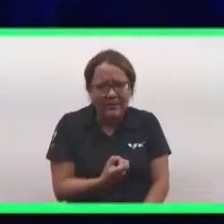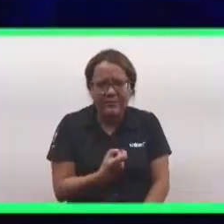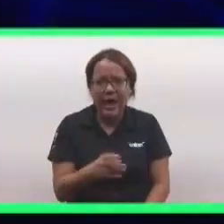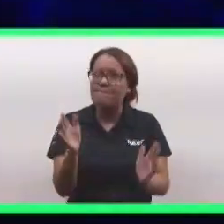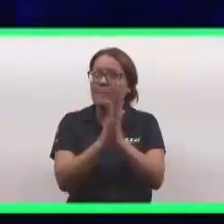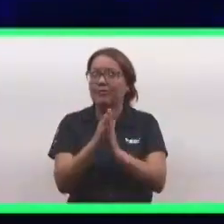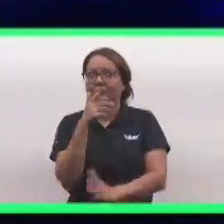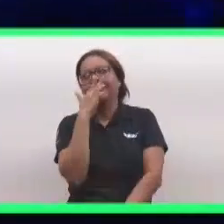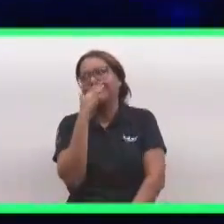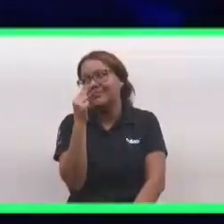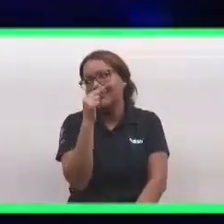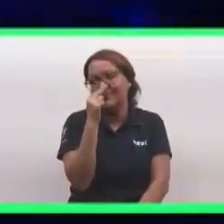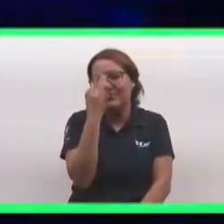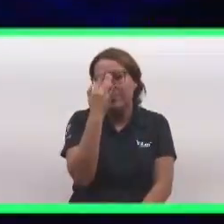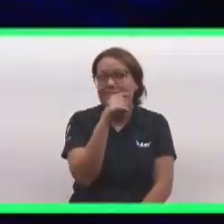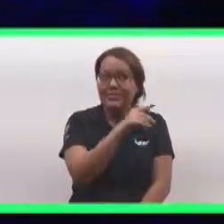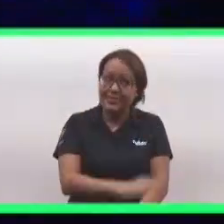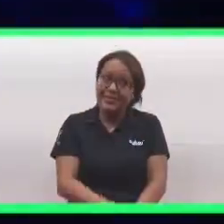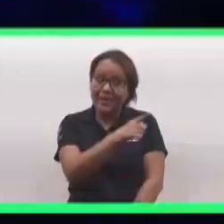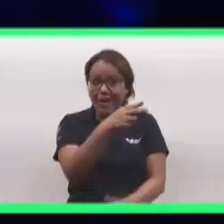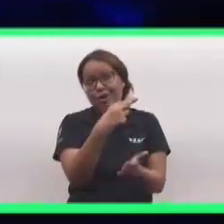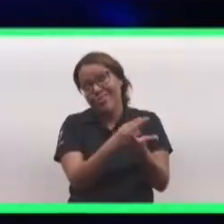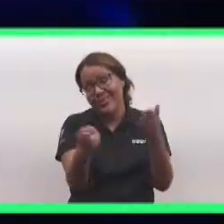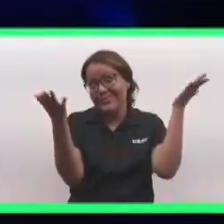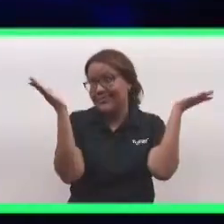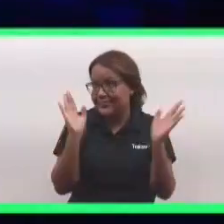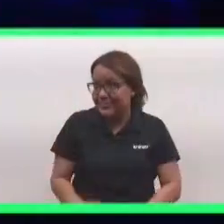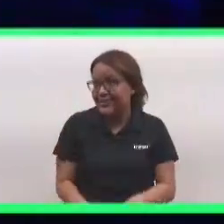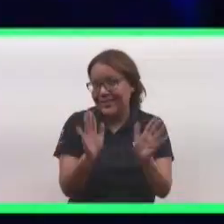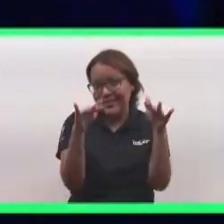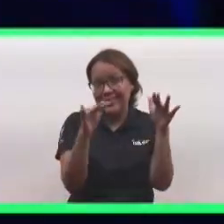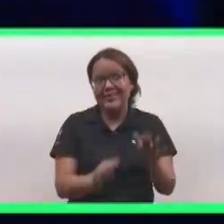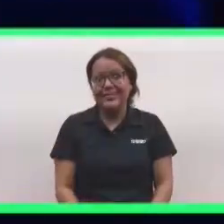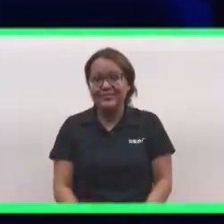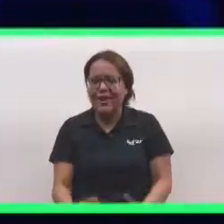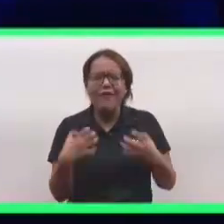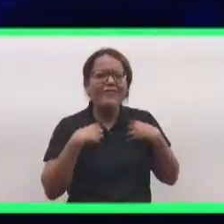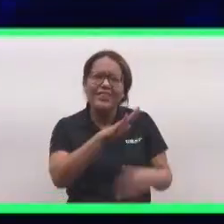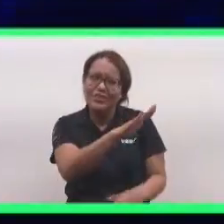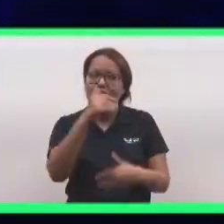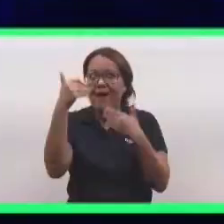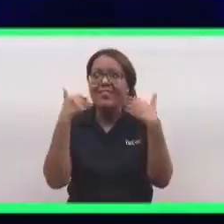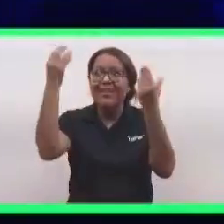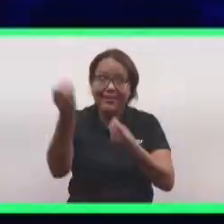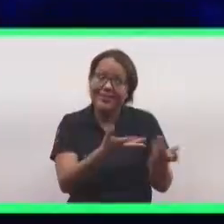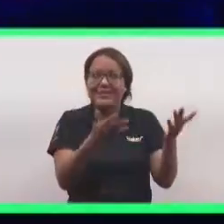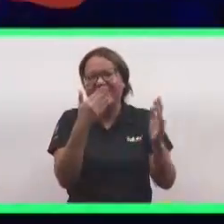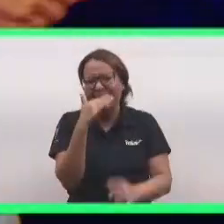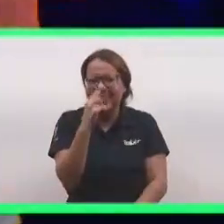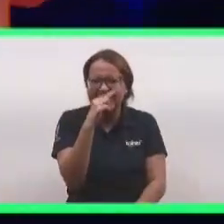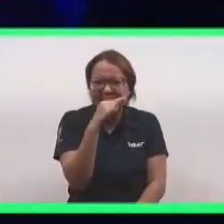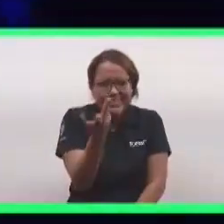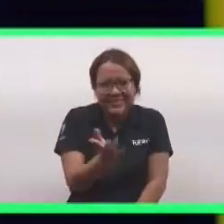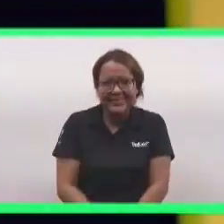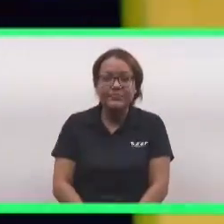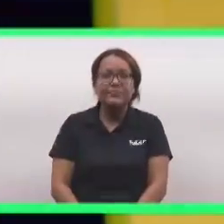otro, qué terrible. Gracias por la honestidad de este siervo, Padre. Alegra la vida, Señor.